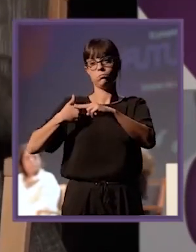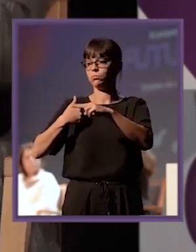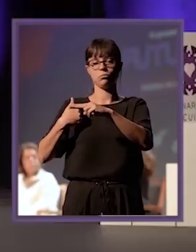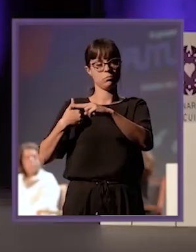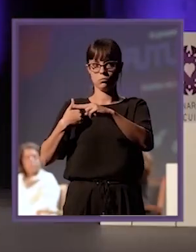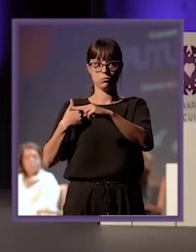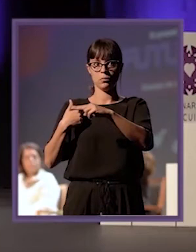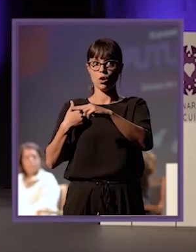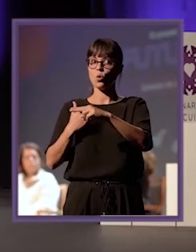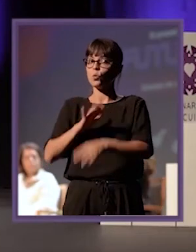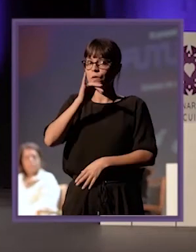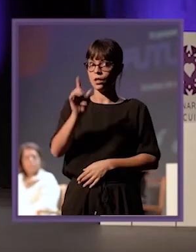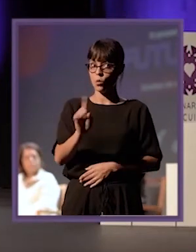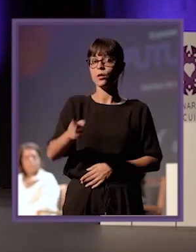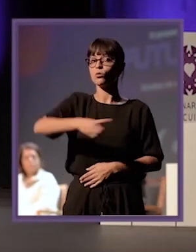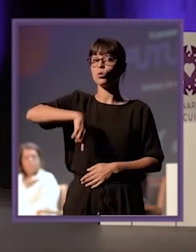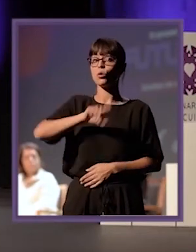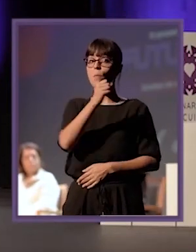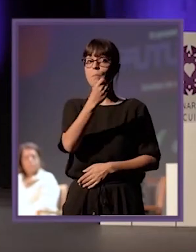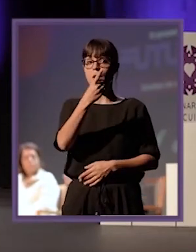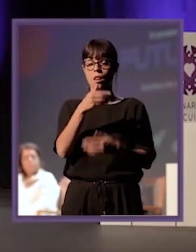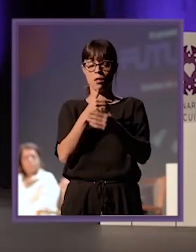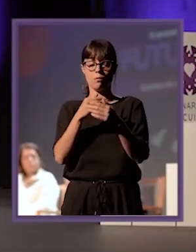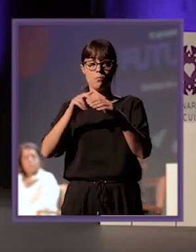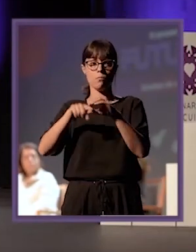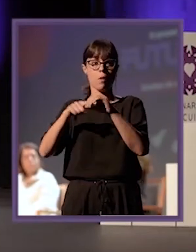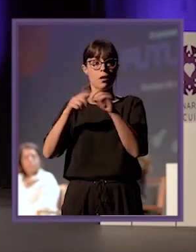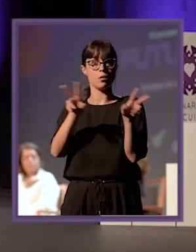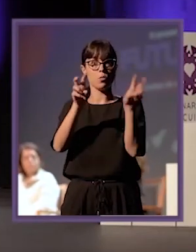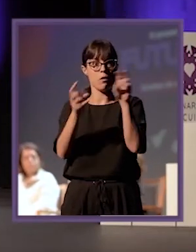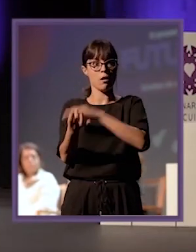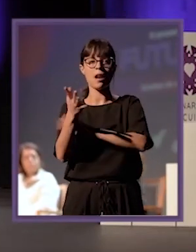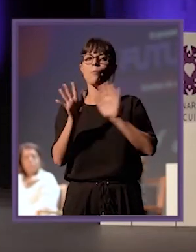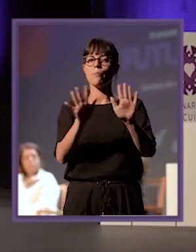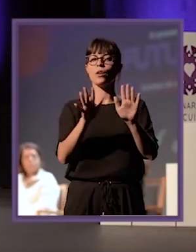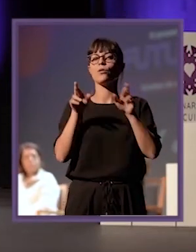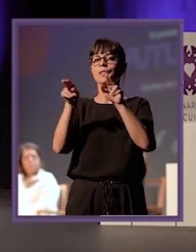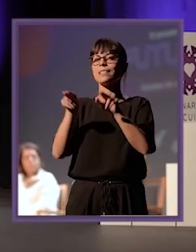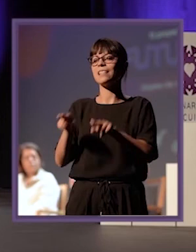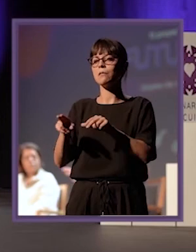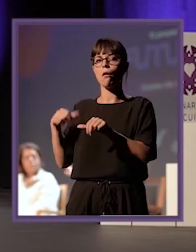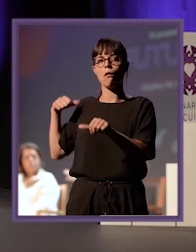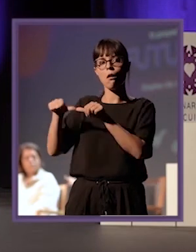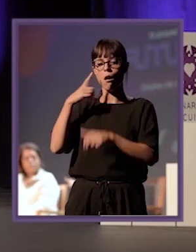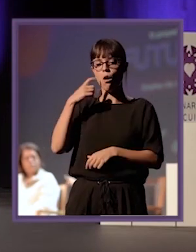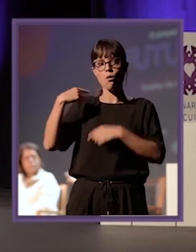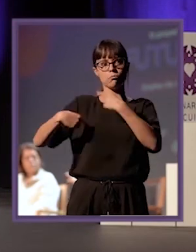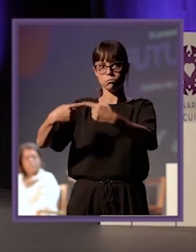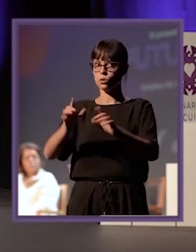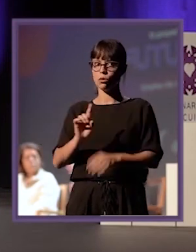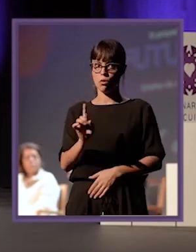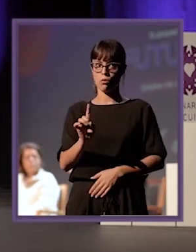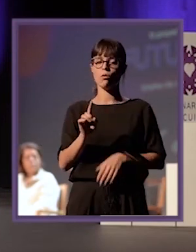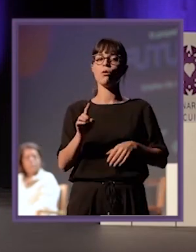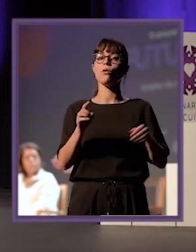más, pero no 1.000 residencias al uso, pequeñas residencias. Lo que queremos es que las personas se sientan en su hogar. Pequeñas residencias, como decía